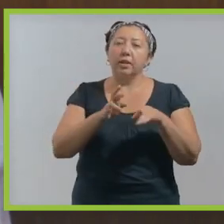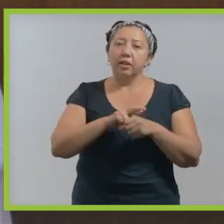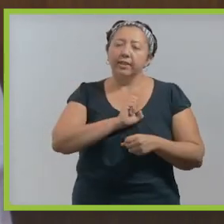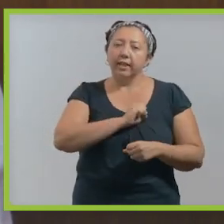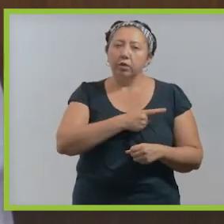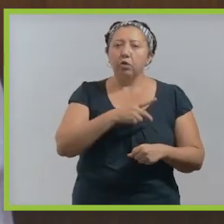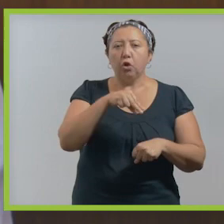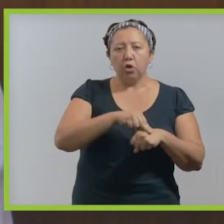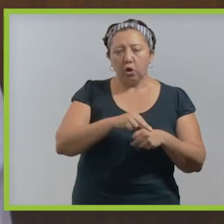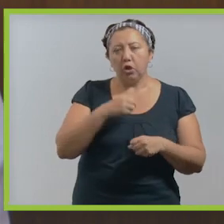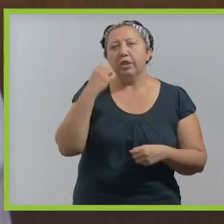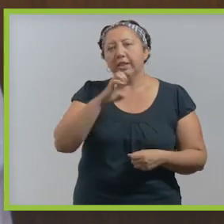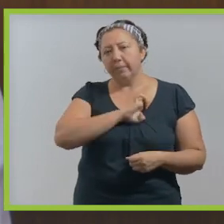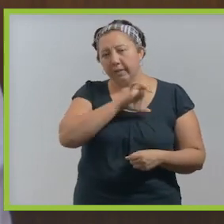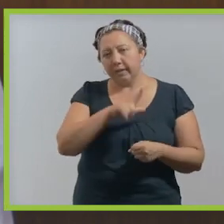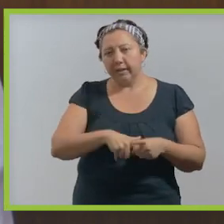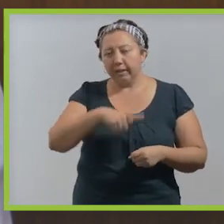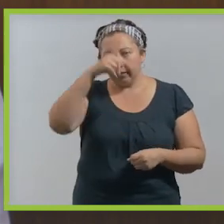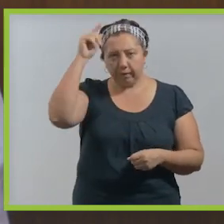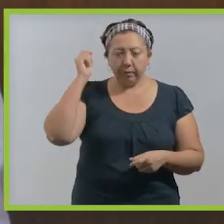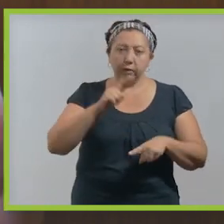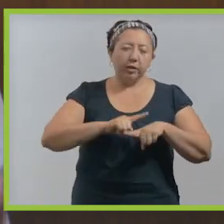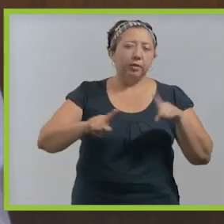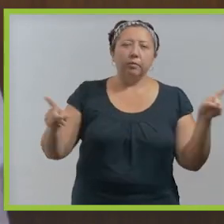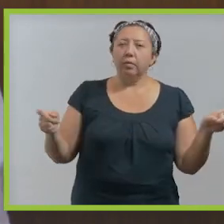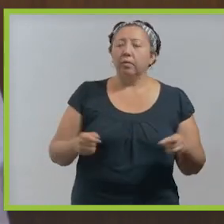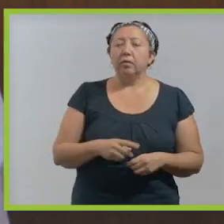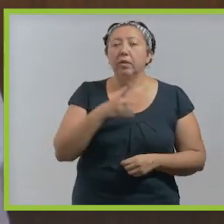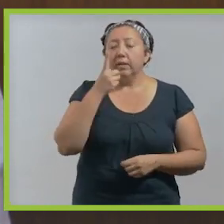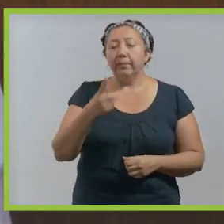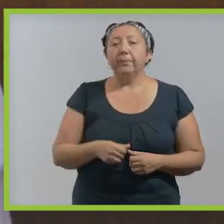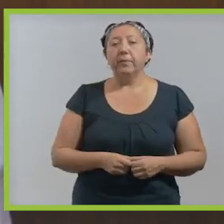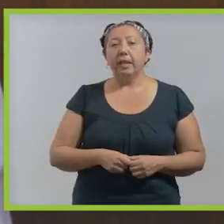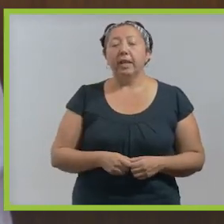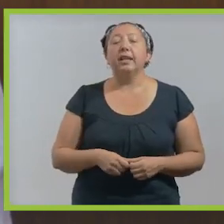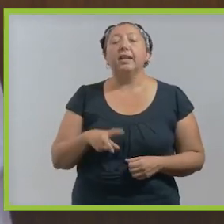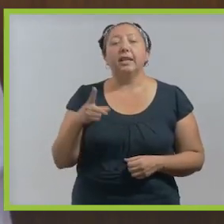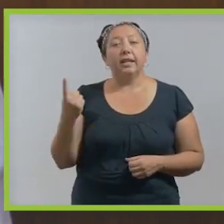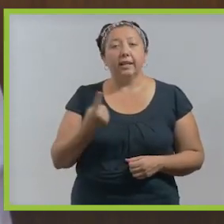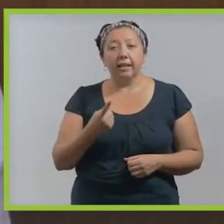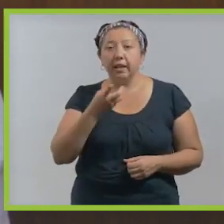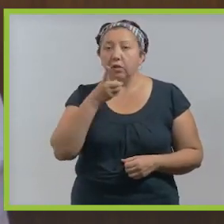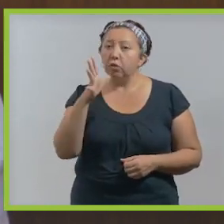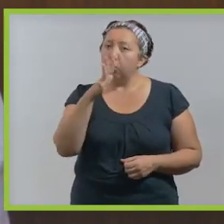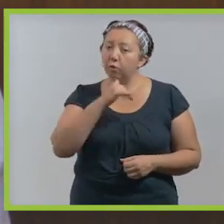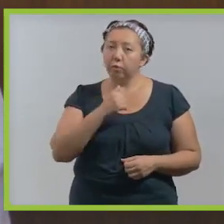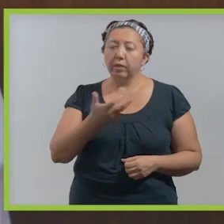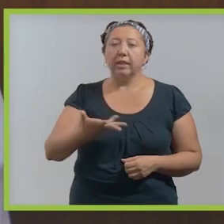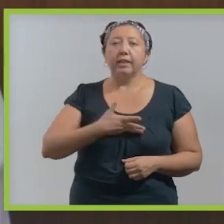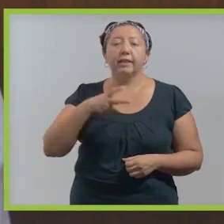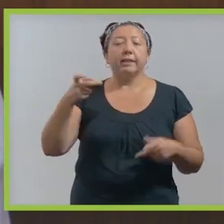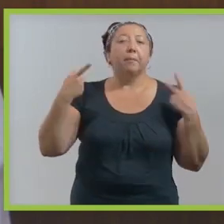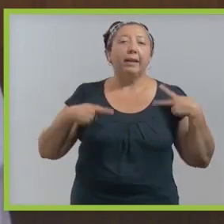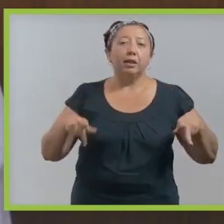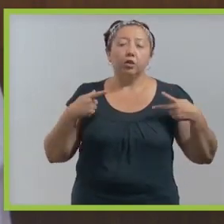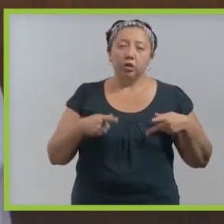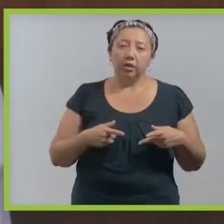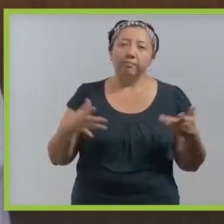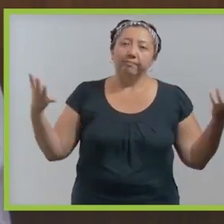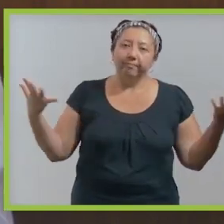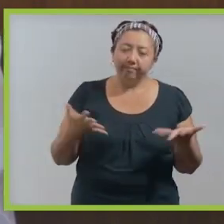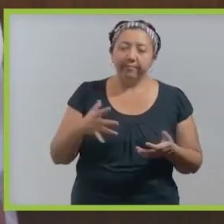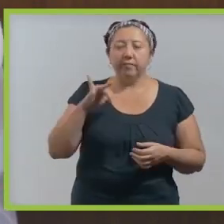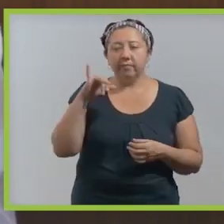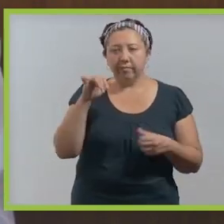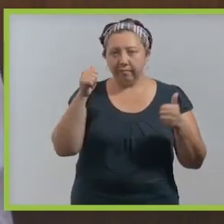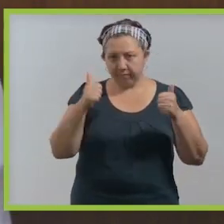donde hay doctores, especialistas, enfermeras, camilleros, en fin, todo el personal. Y que evidentemente el no poder tener con este personal, pues genera